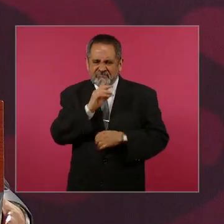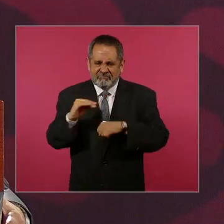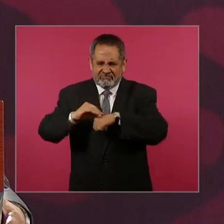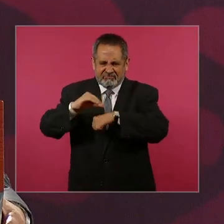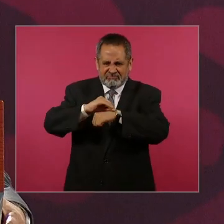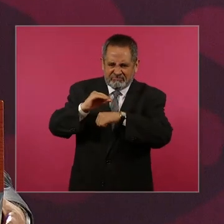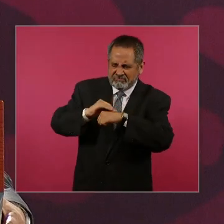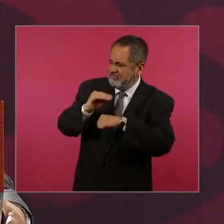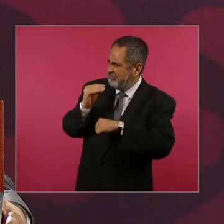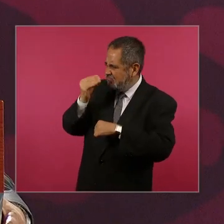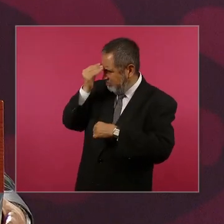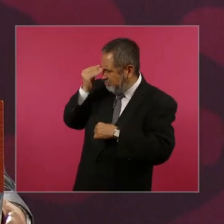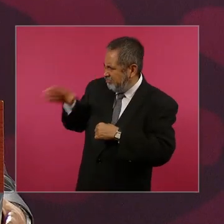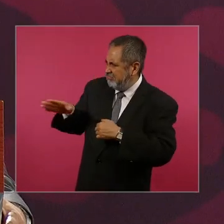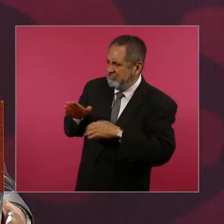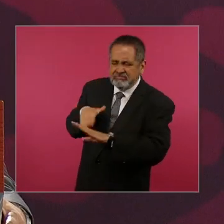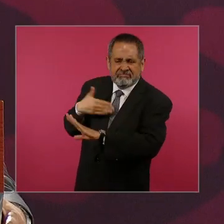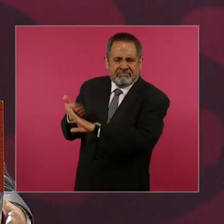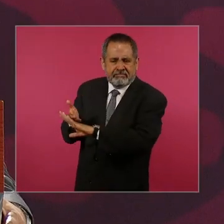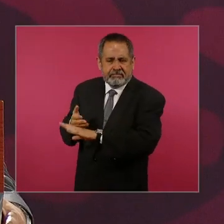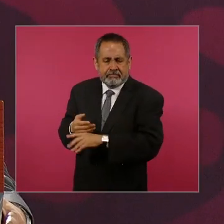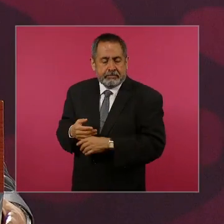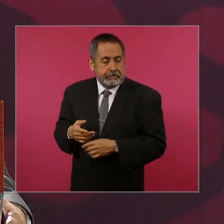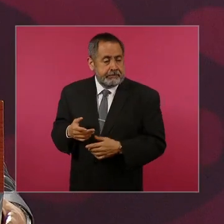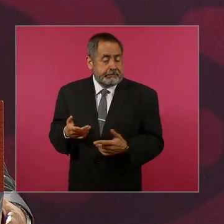mucha difamación.